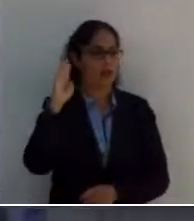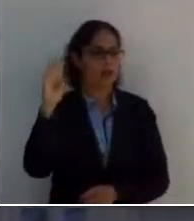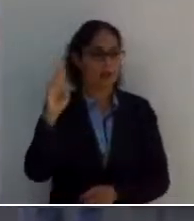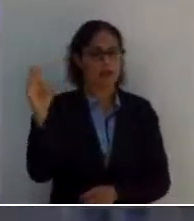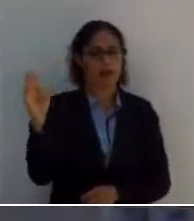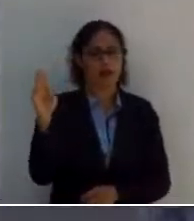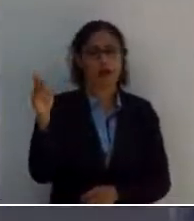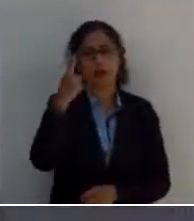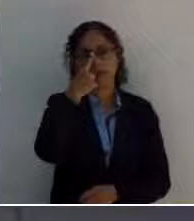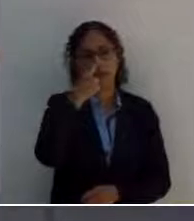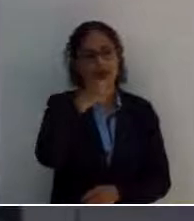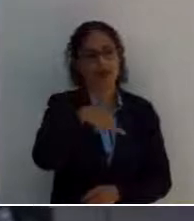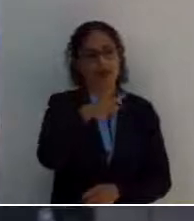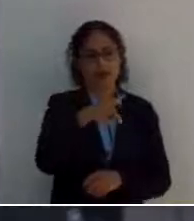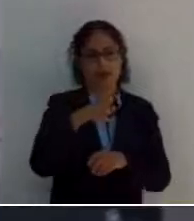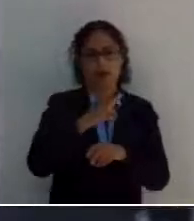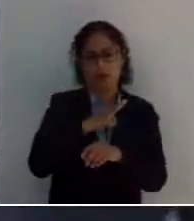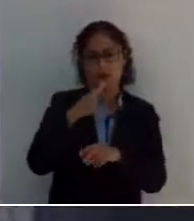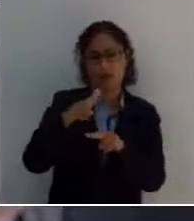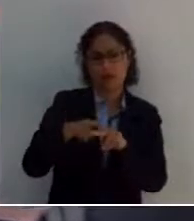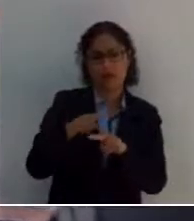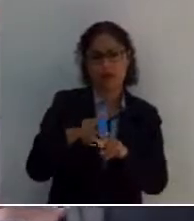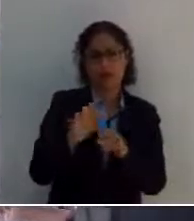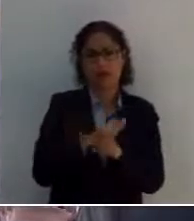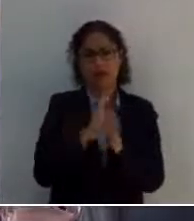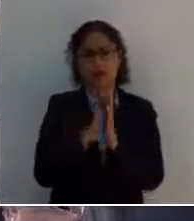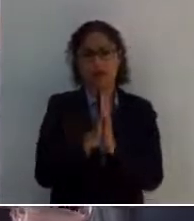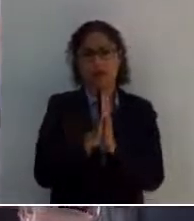Michoacán, para lo cual les invitamos a tomar asiento, de favor.